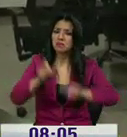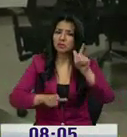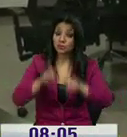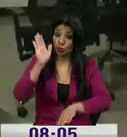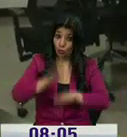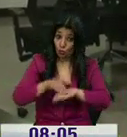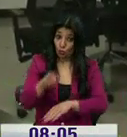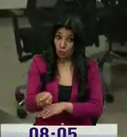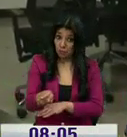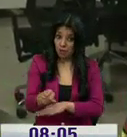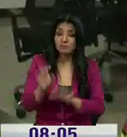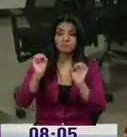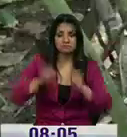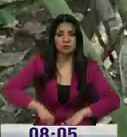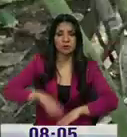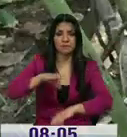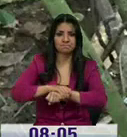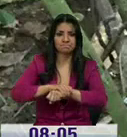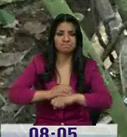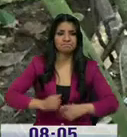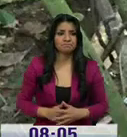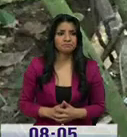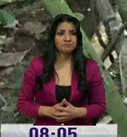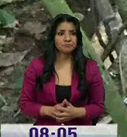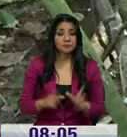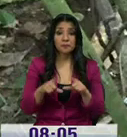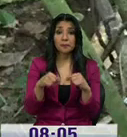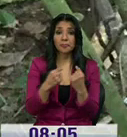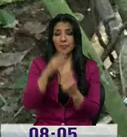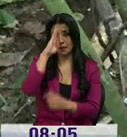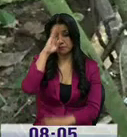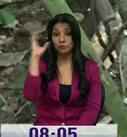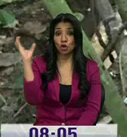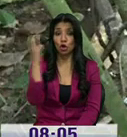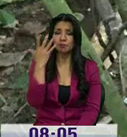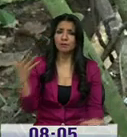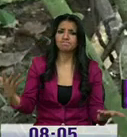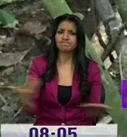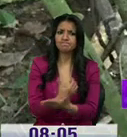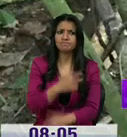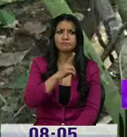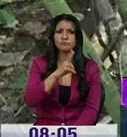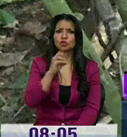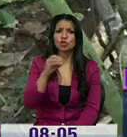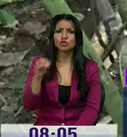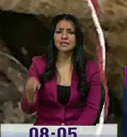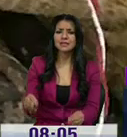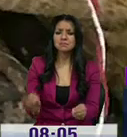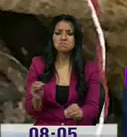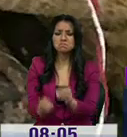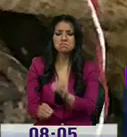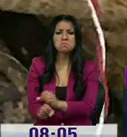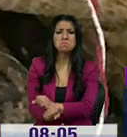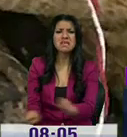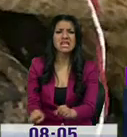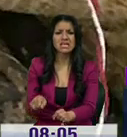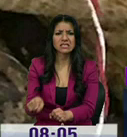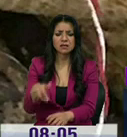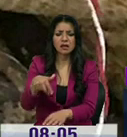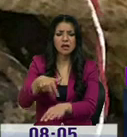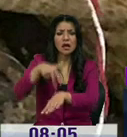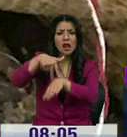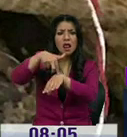personas partes de esta organización delictiva. Además, las tropas policiales de Colombia decomisaron 200 minas antipersonales. Todo el material